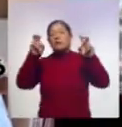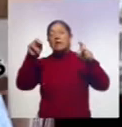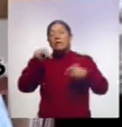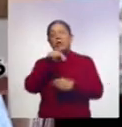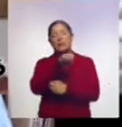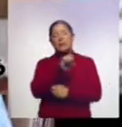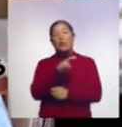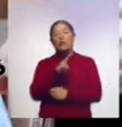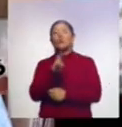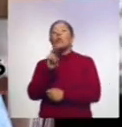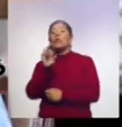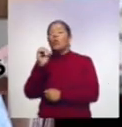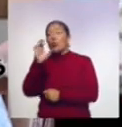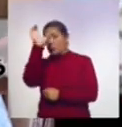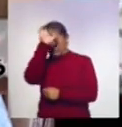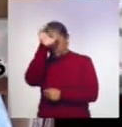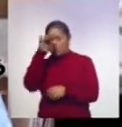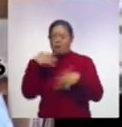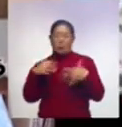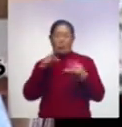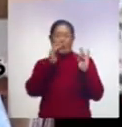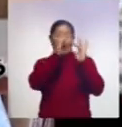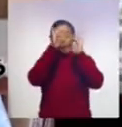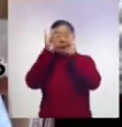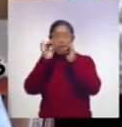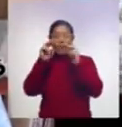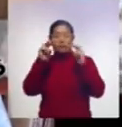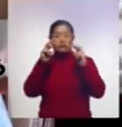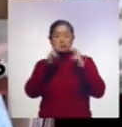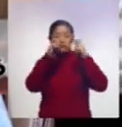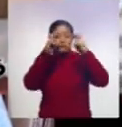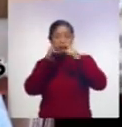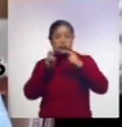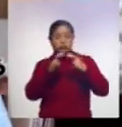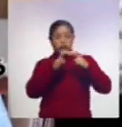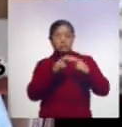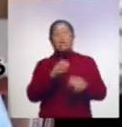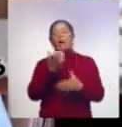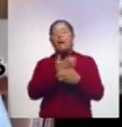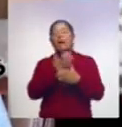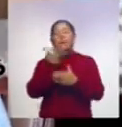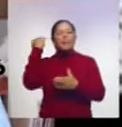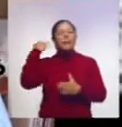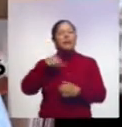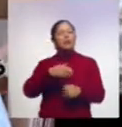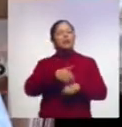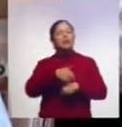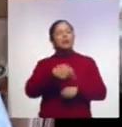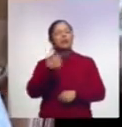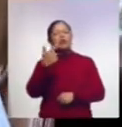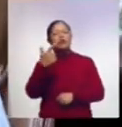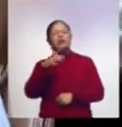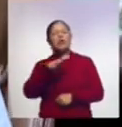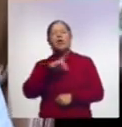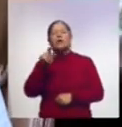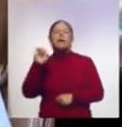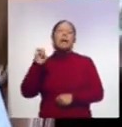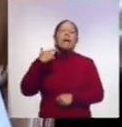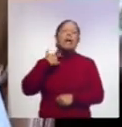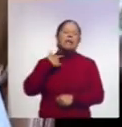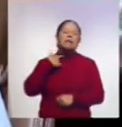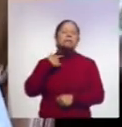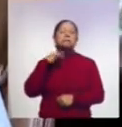neurociencias, hemos tenido también el café pasado, el número 12, estuvo con nosotros un ex becario CONACYT. Él